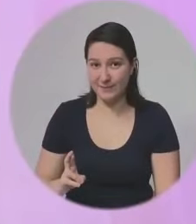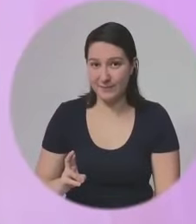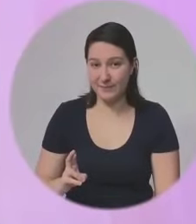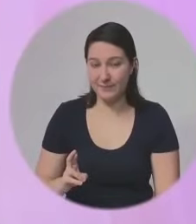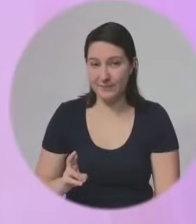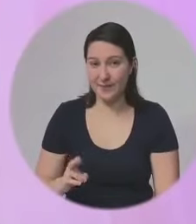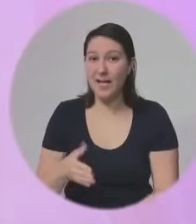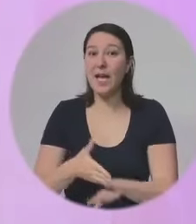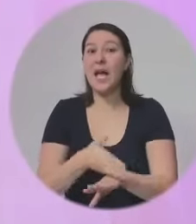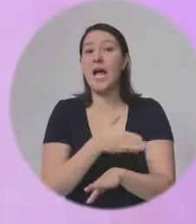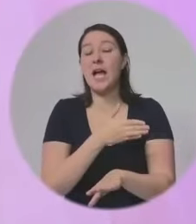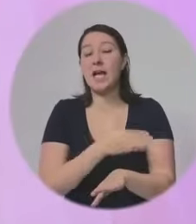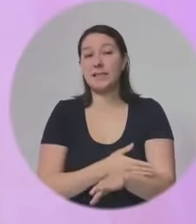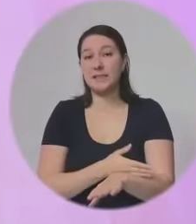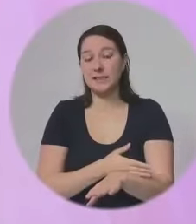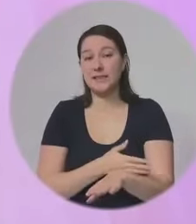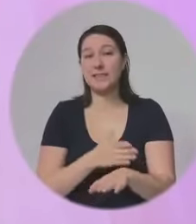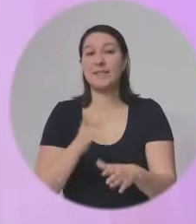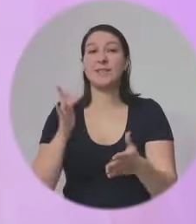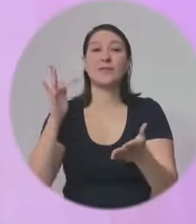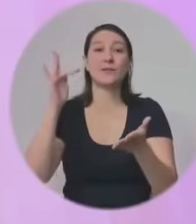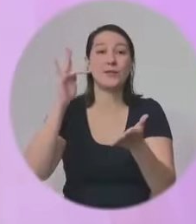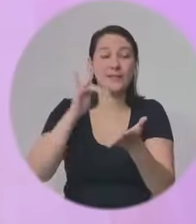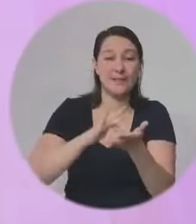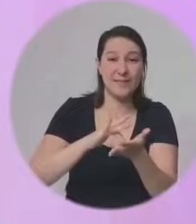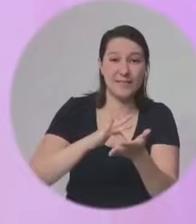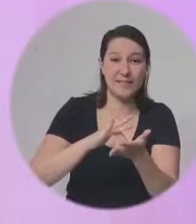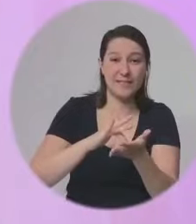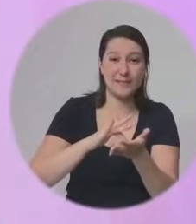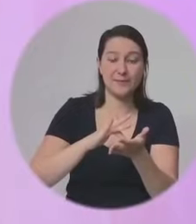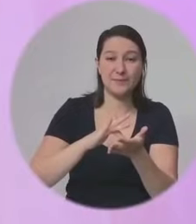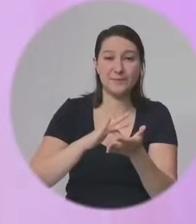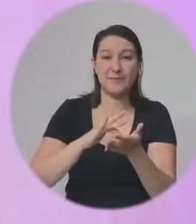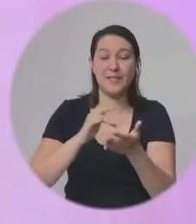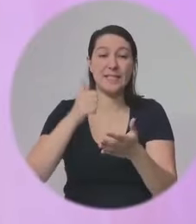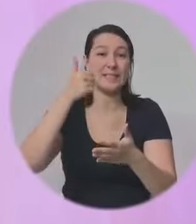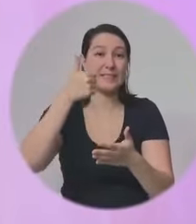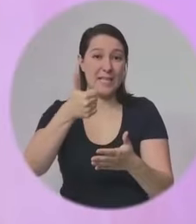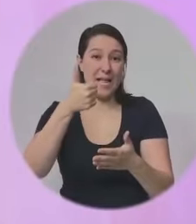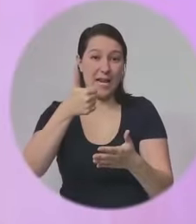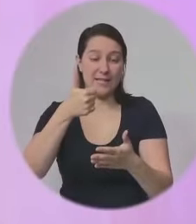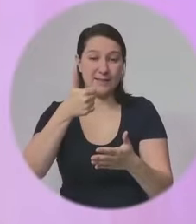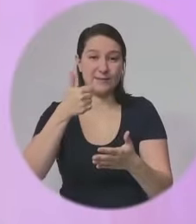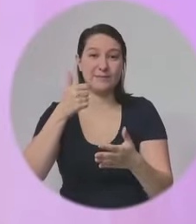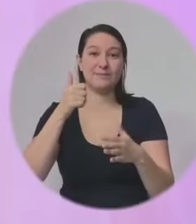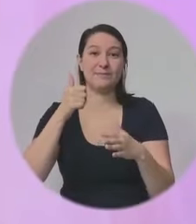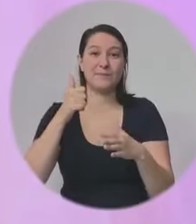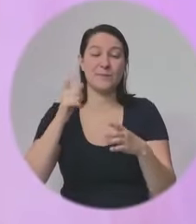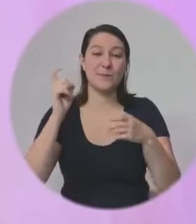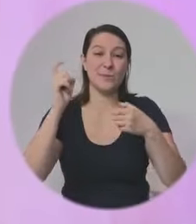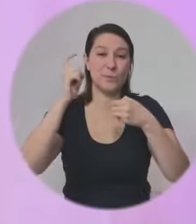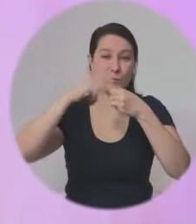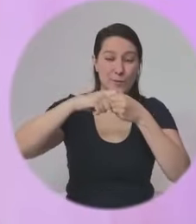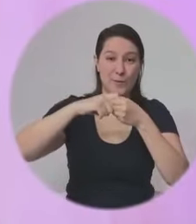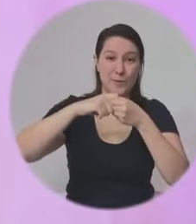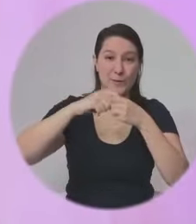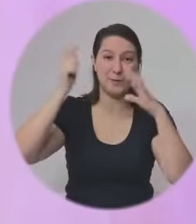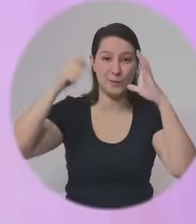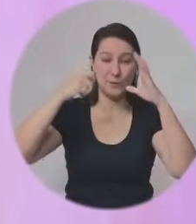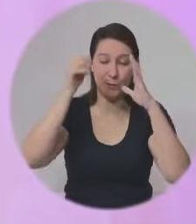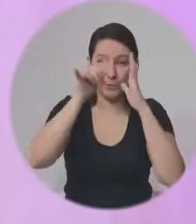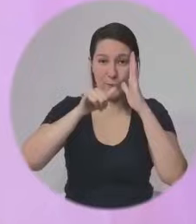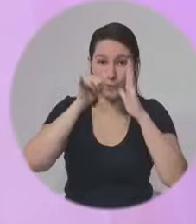decir las preguntas recuerden suscribirse comentar dar like y no solo eso también pueden dejar los temas en los